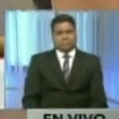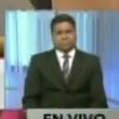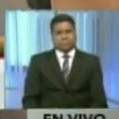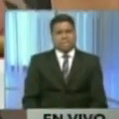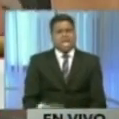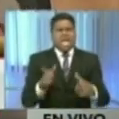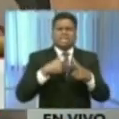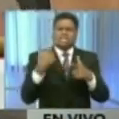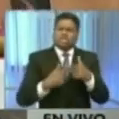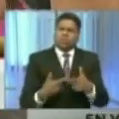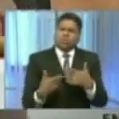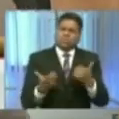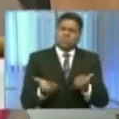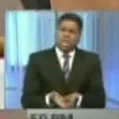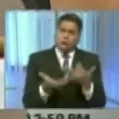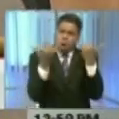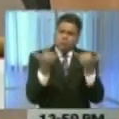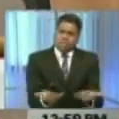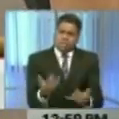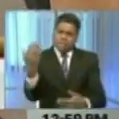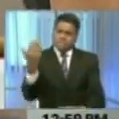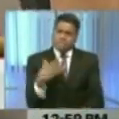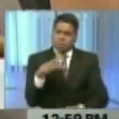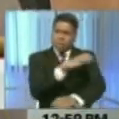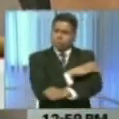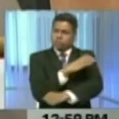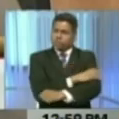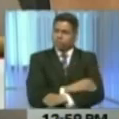Y entonces ahorita viene la oposición,